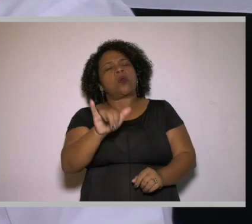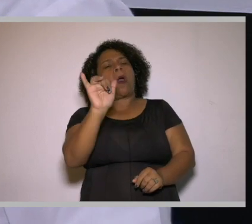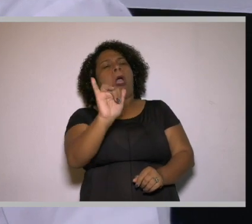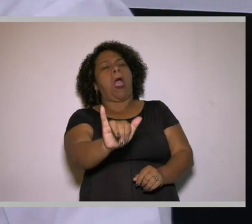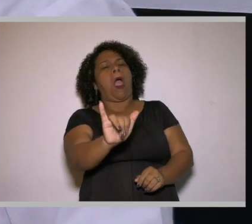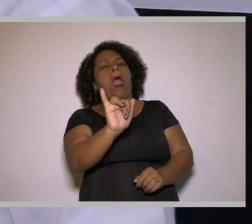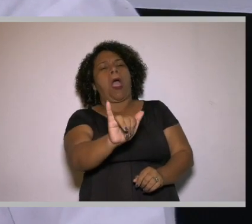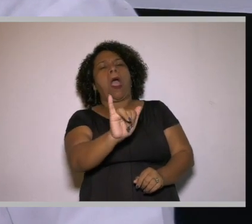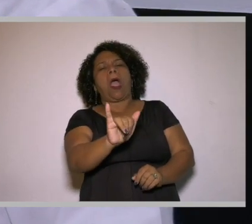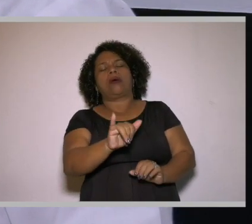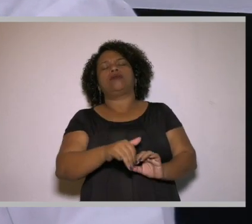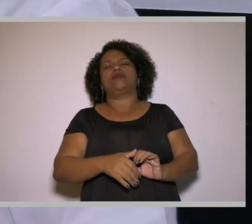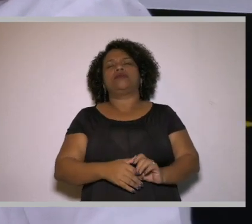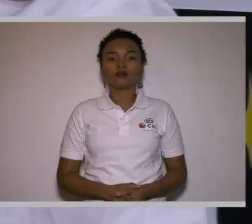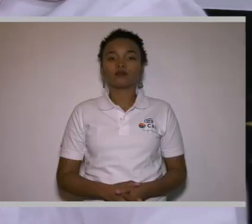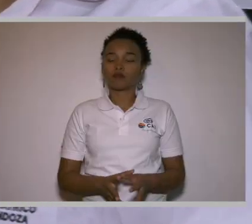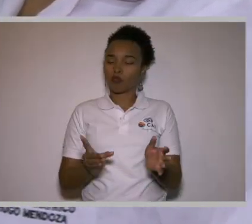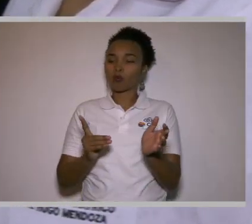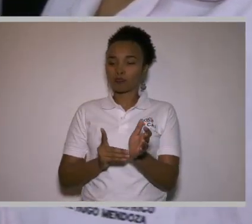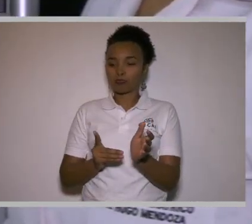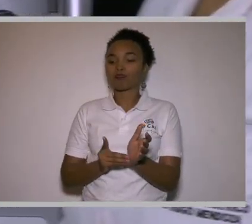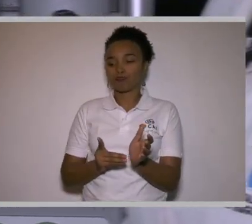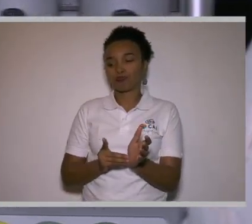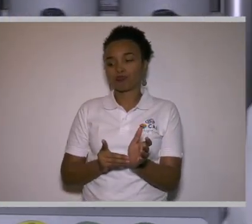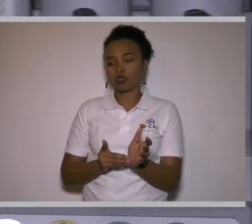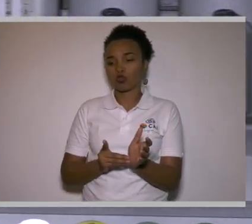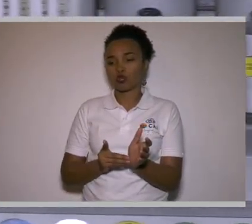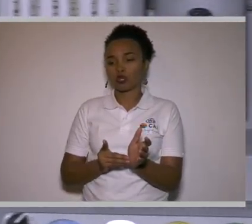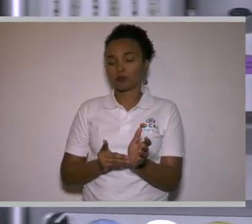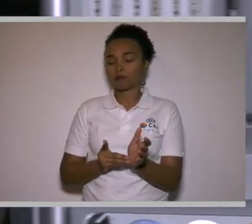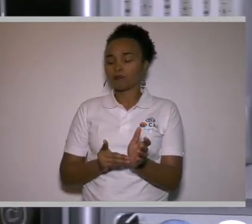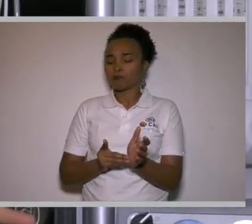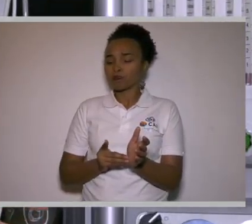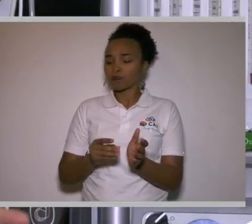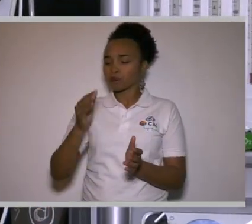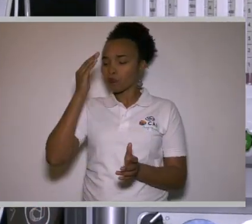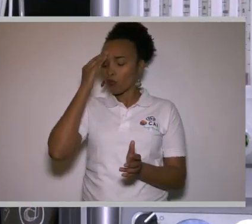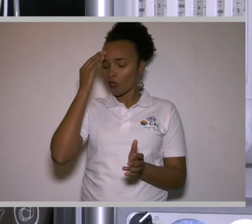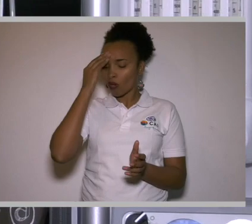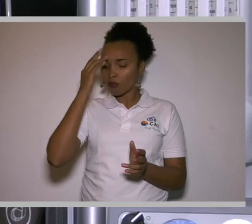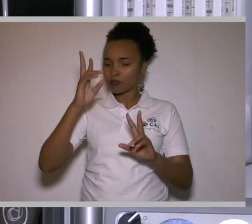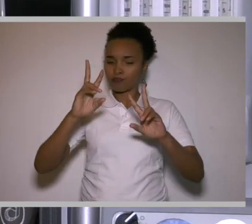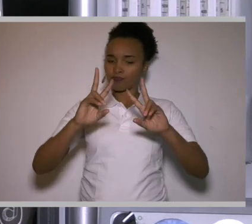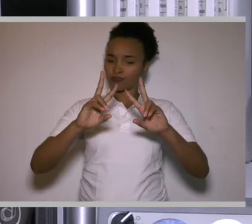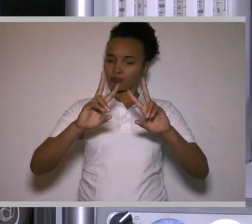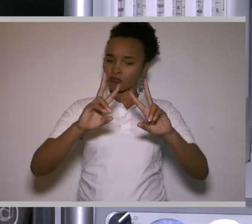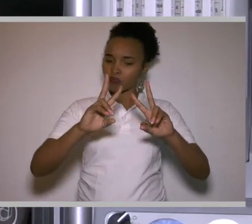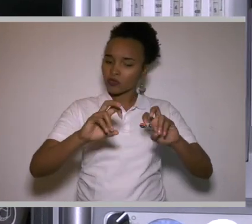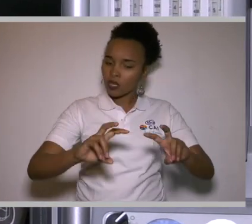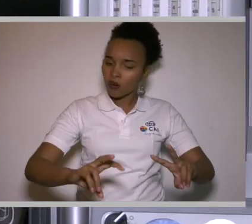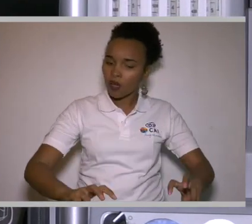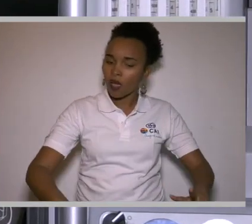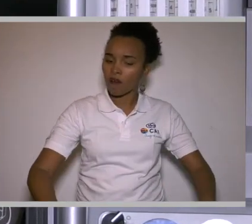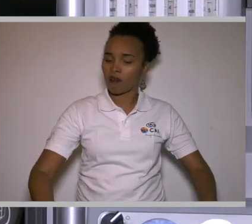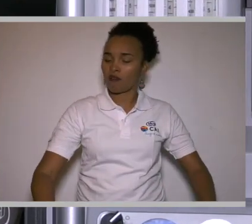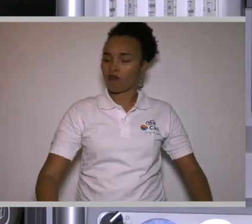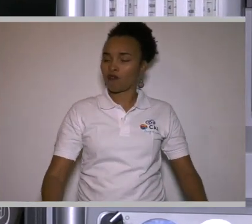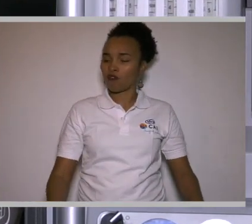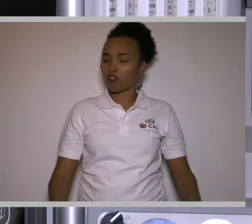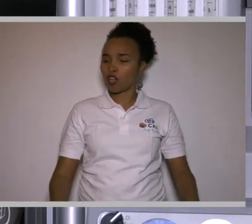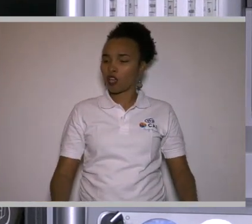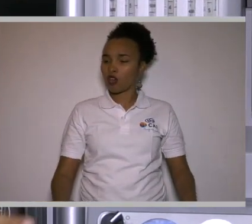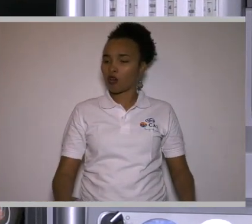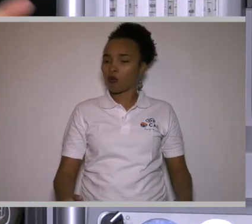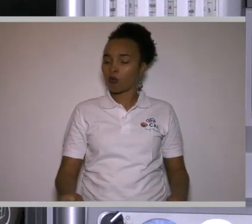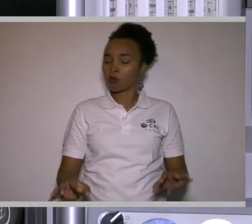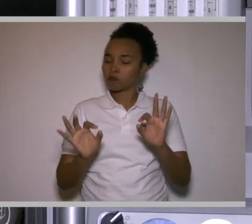tomarlo en cuenta. Doctora, en el momento de evaluar al niño, conjuntamente con la evaluación